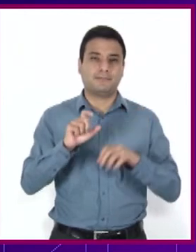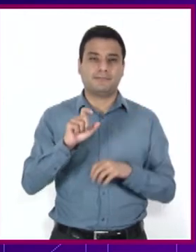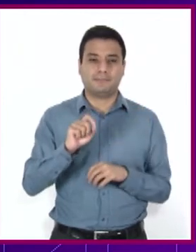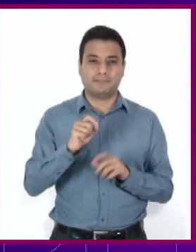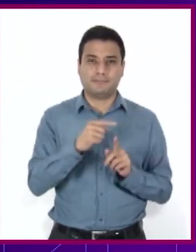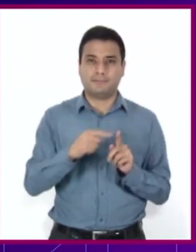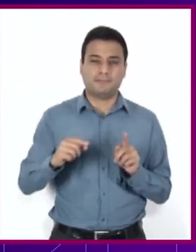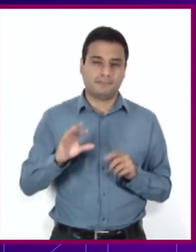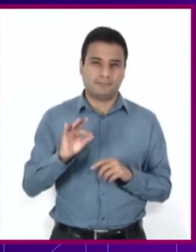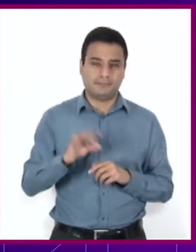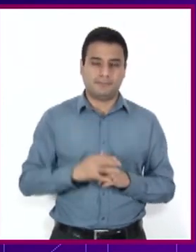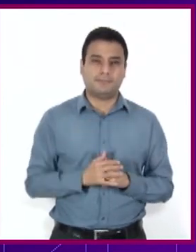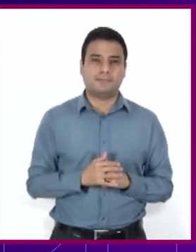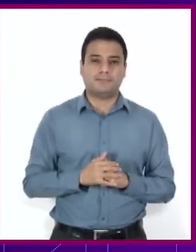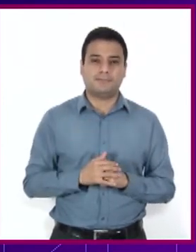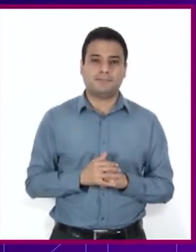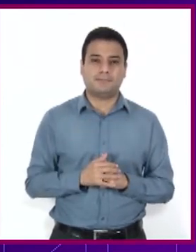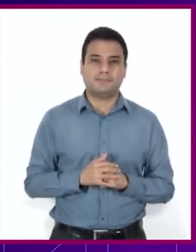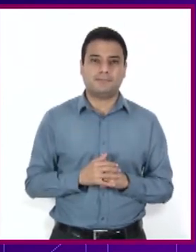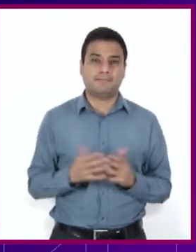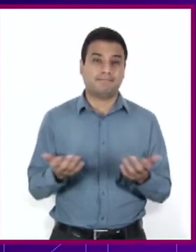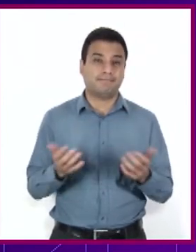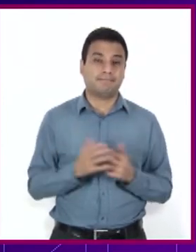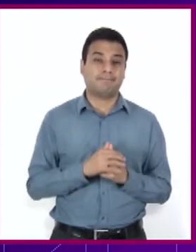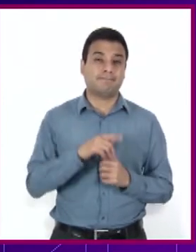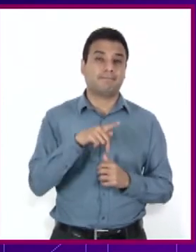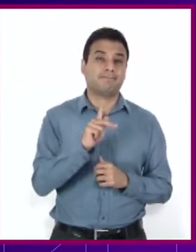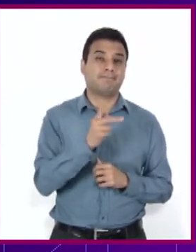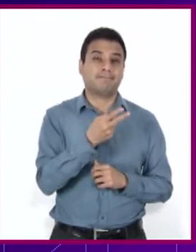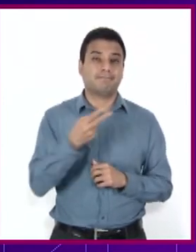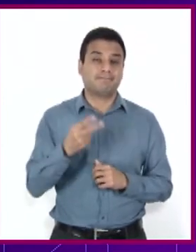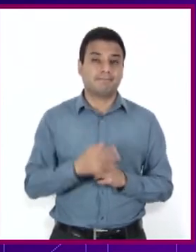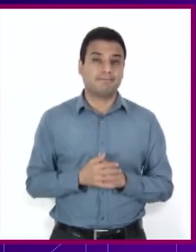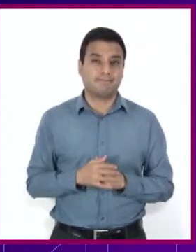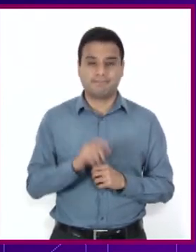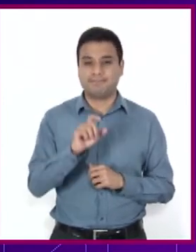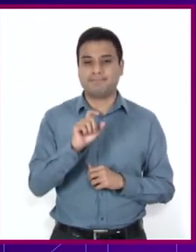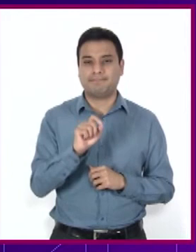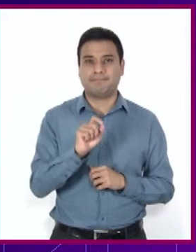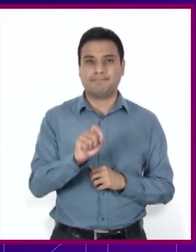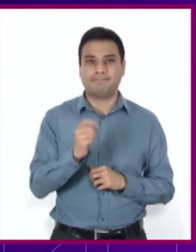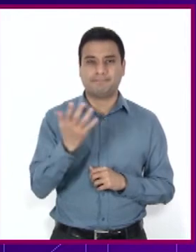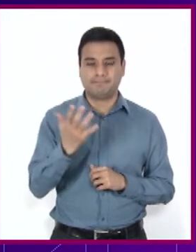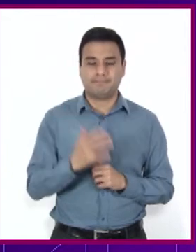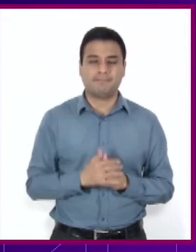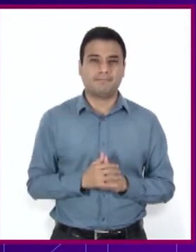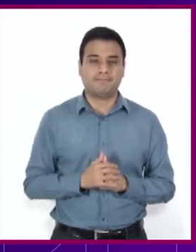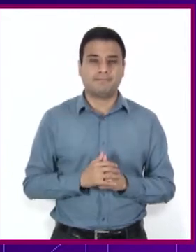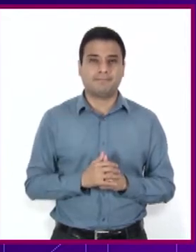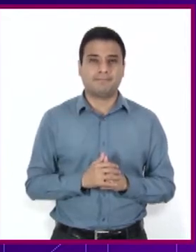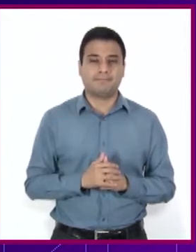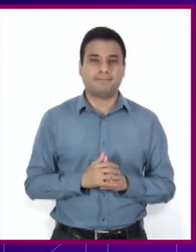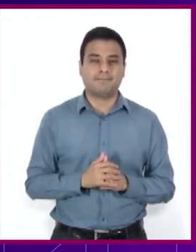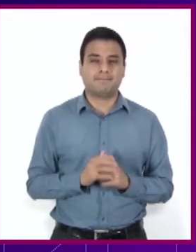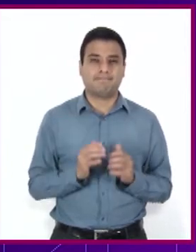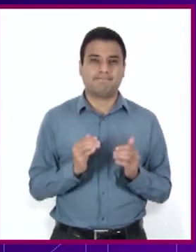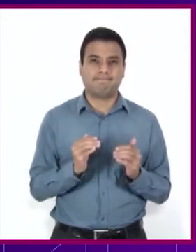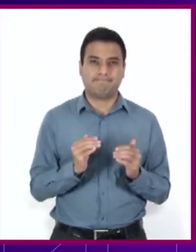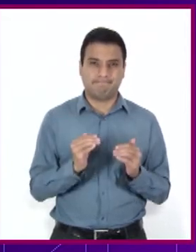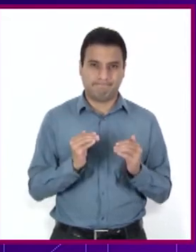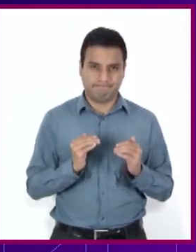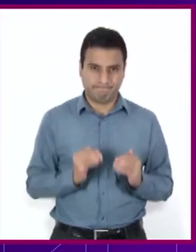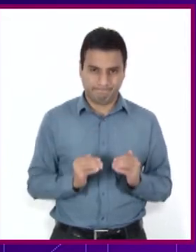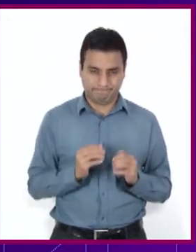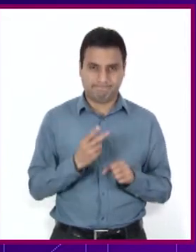820 entre 40. Por lo tanto, K es igual a 20.5. Continuamos con la